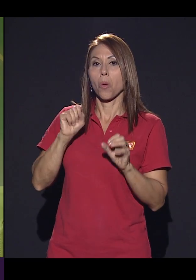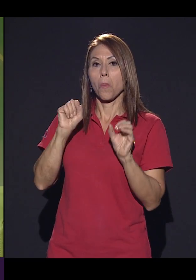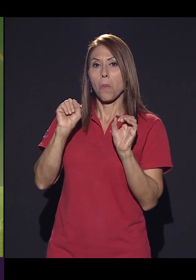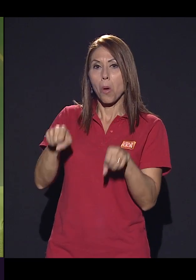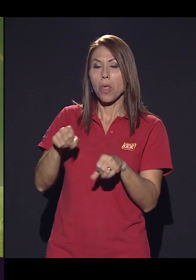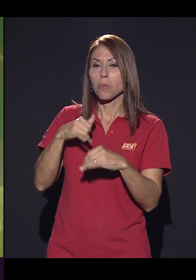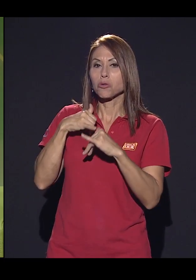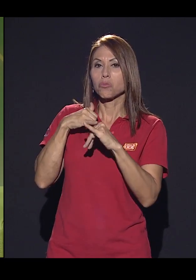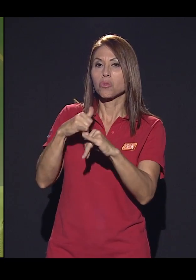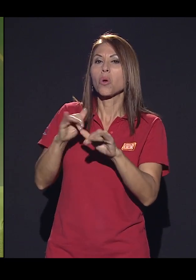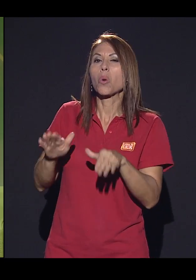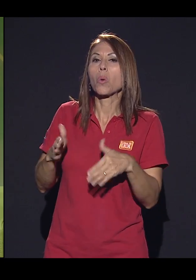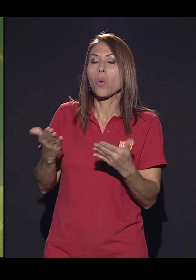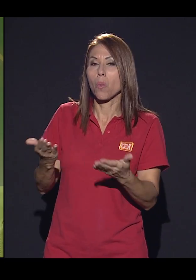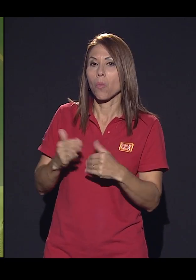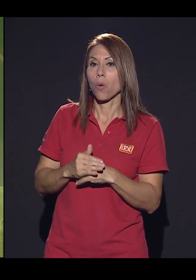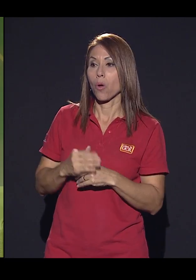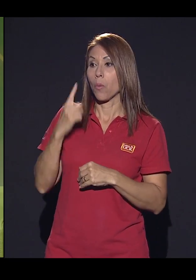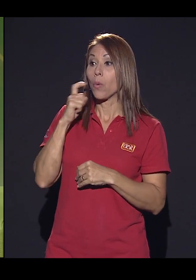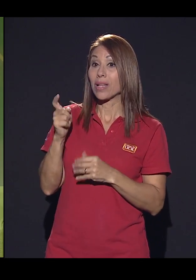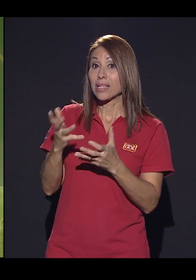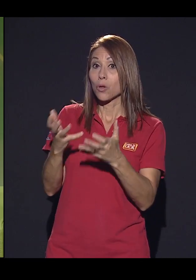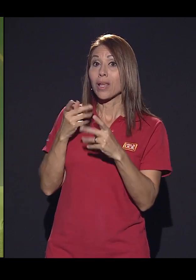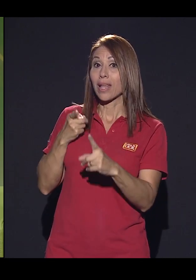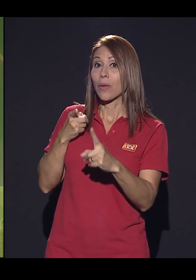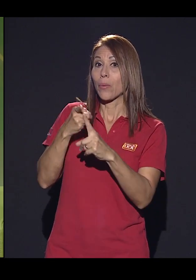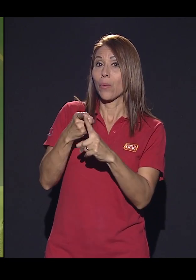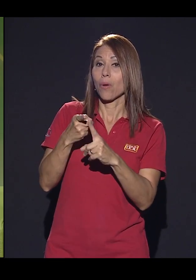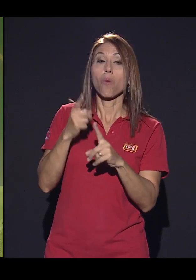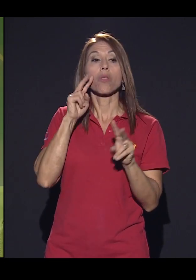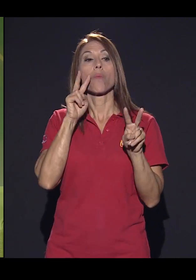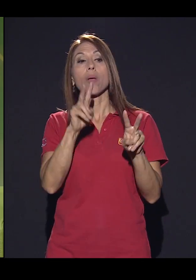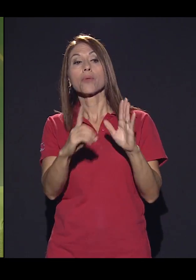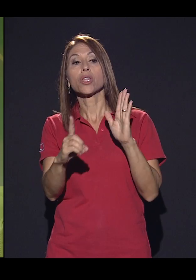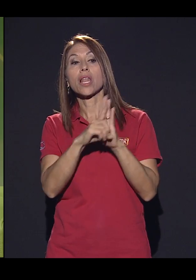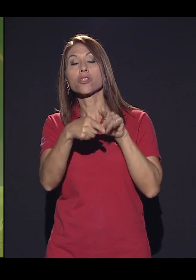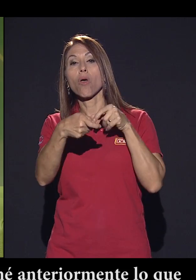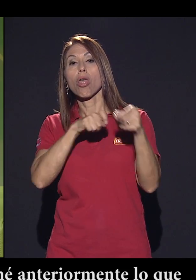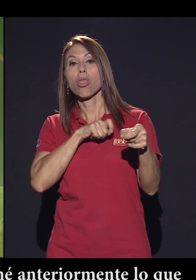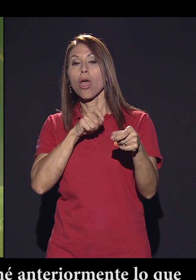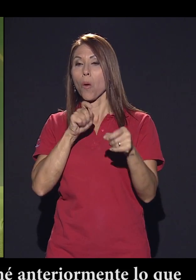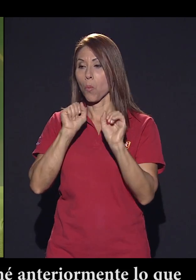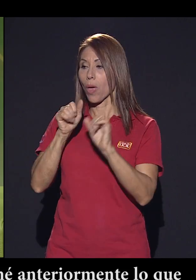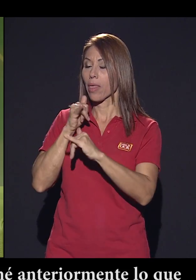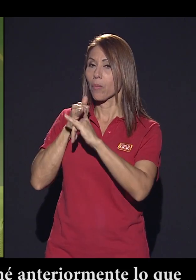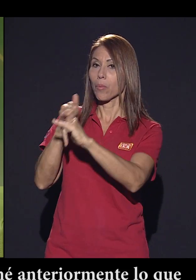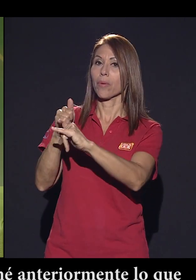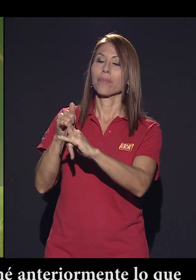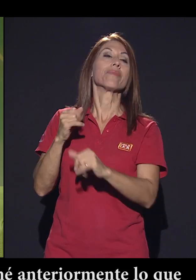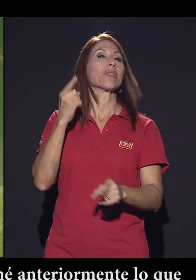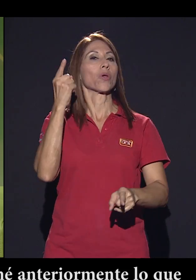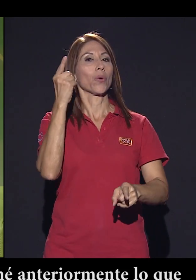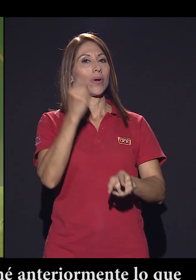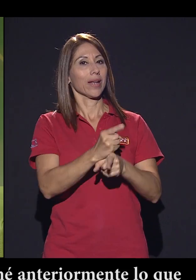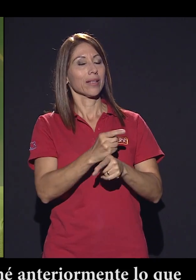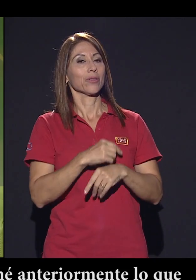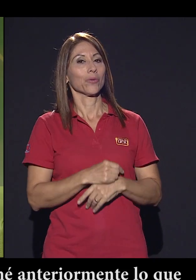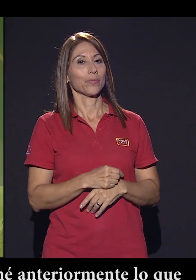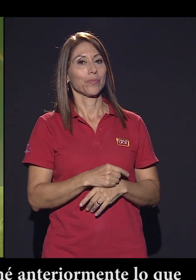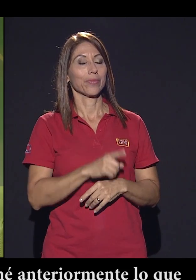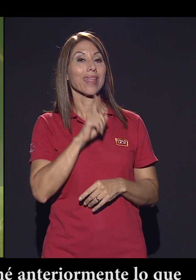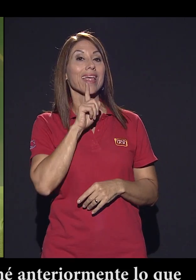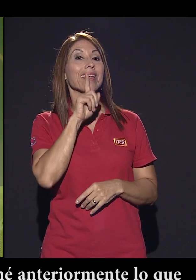también hacer estas denuncias, verdad? Porque es parte de lo que busca, denunciar cuando estos derechos no se cumplan. Correcto. En realidad el